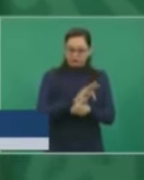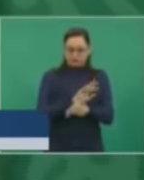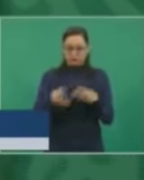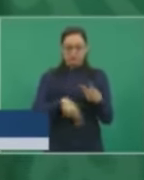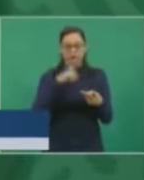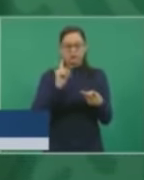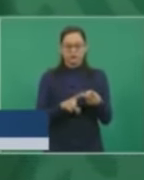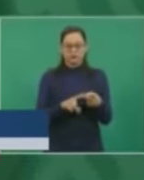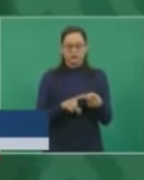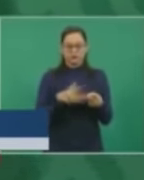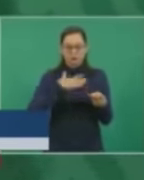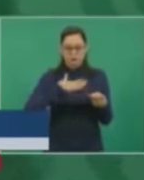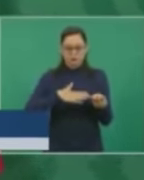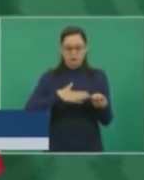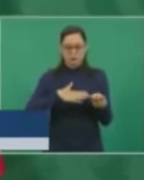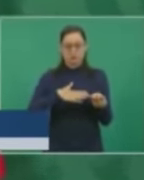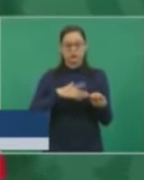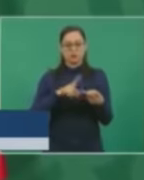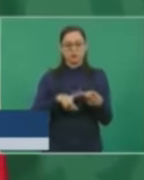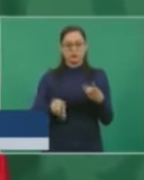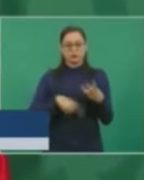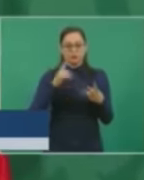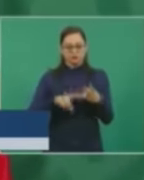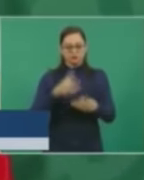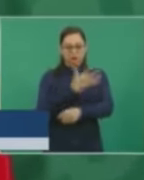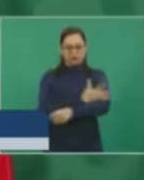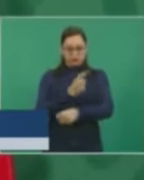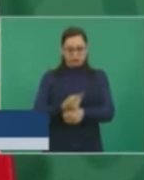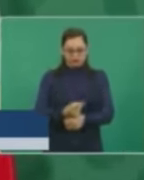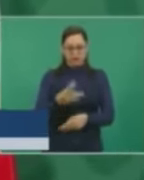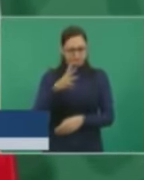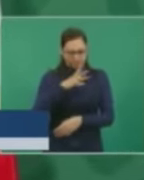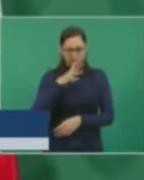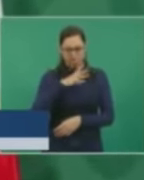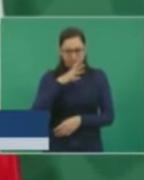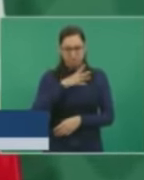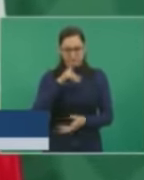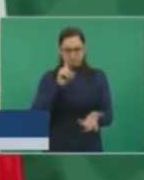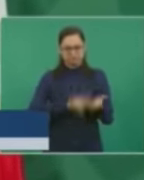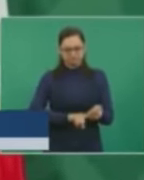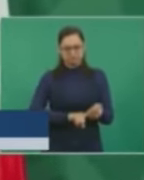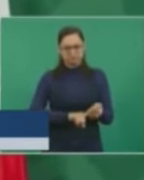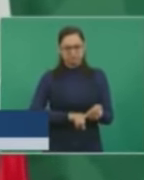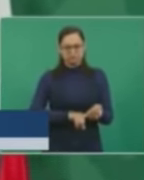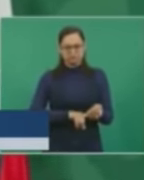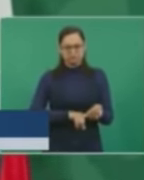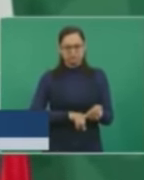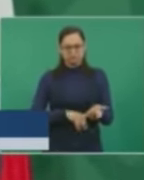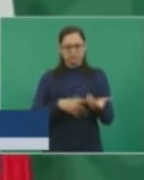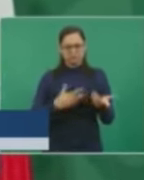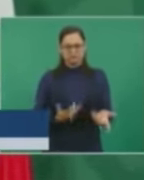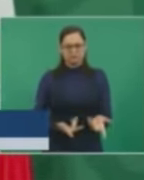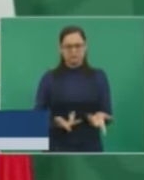Pues simple y sencillamente pues tendrán que apechugar o ir al amparo, que desde luego es un medio y un recurso legítimo que